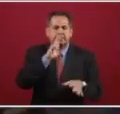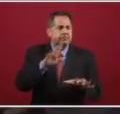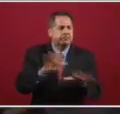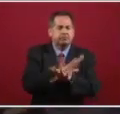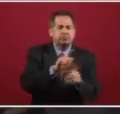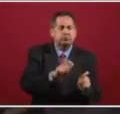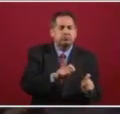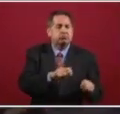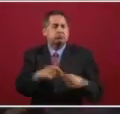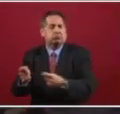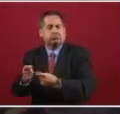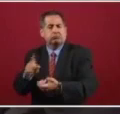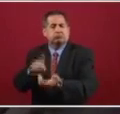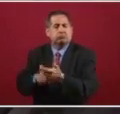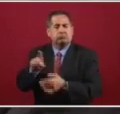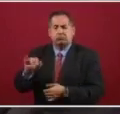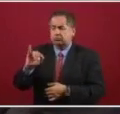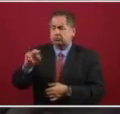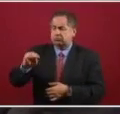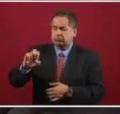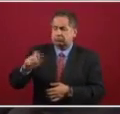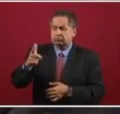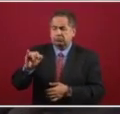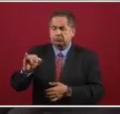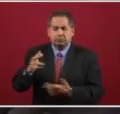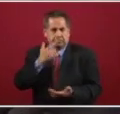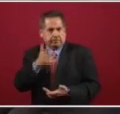trabajo, esa función la hace el INEGI?